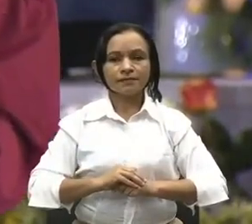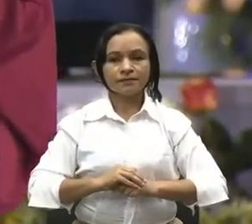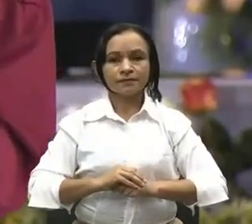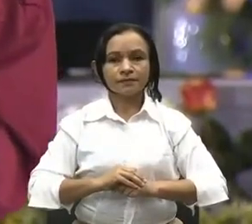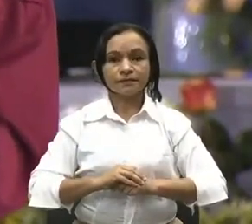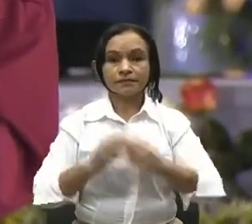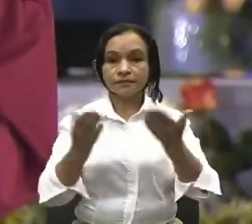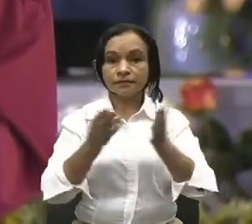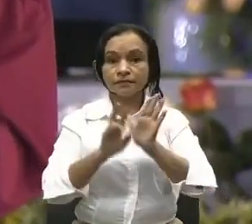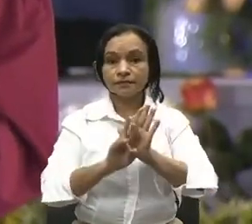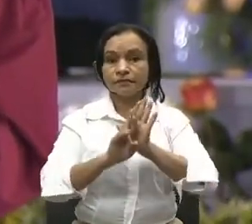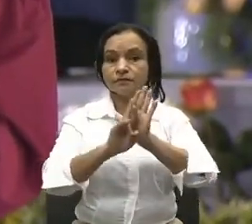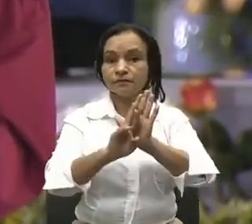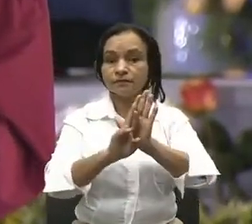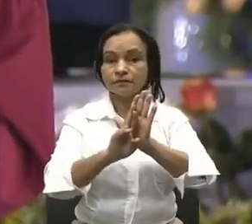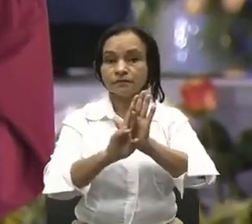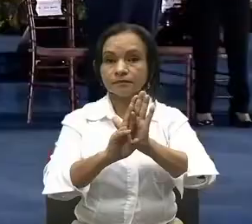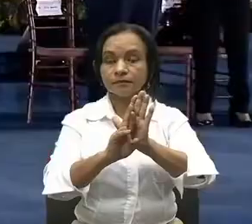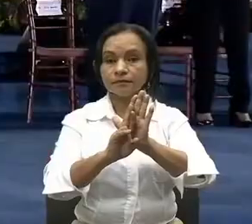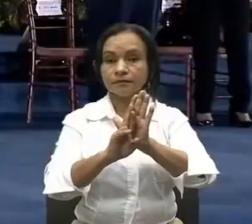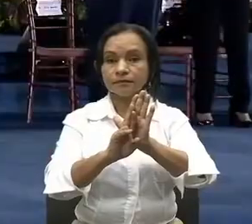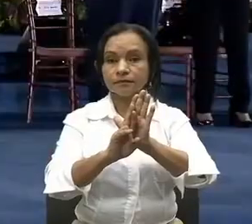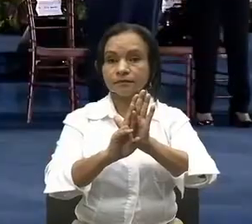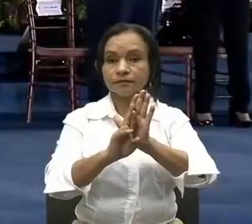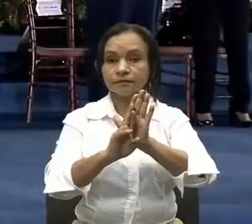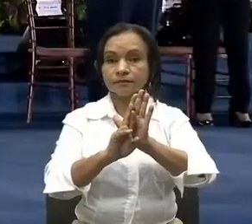Como resultado